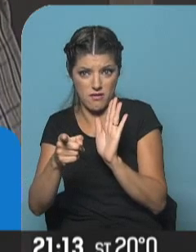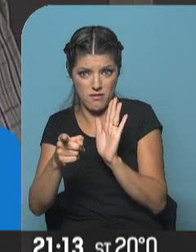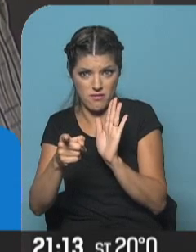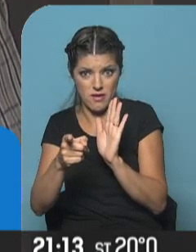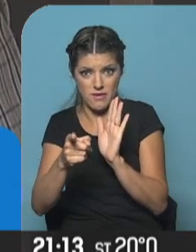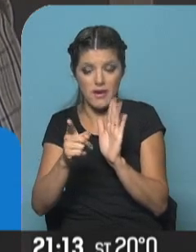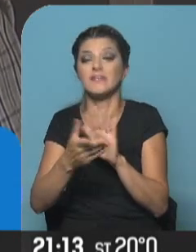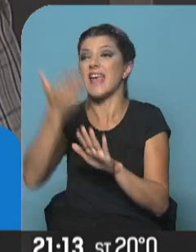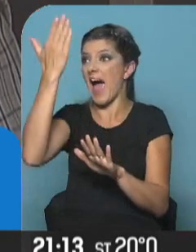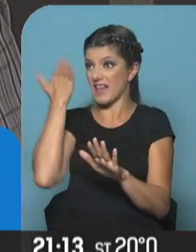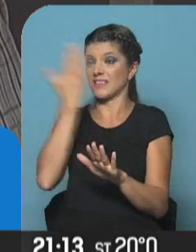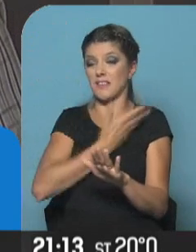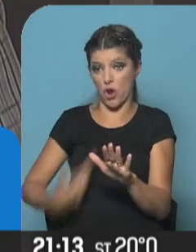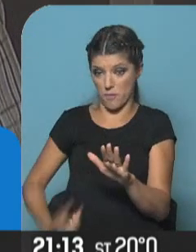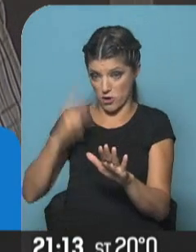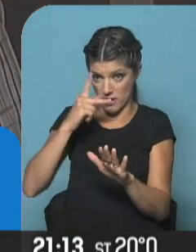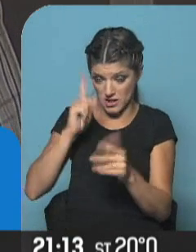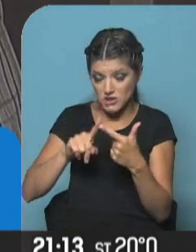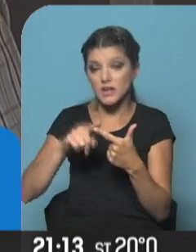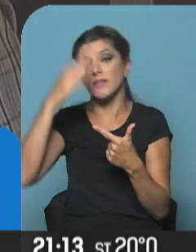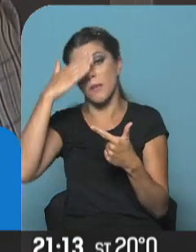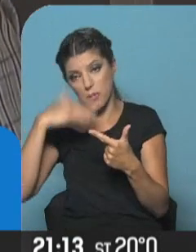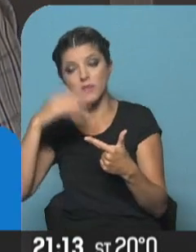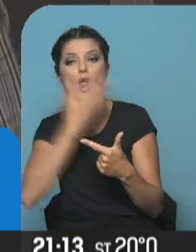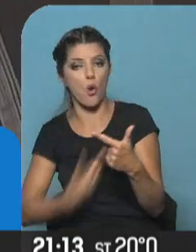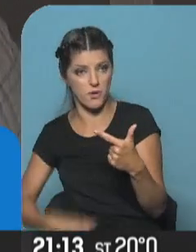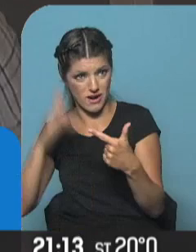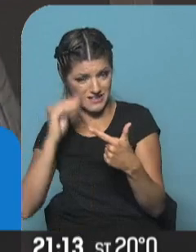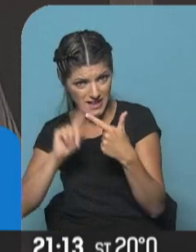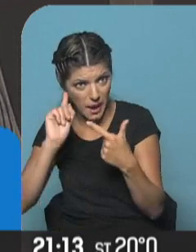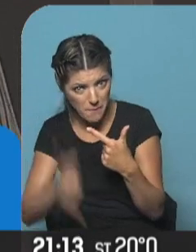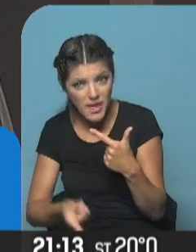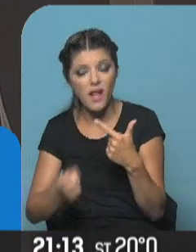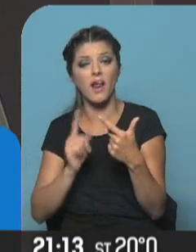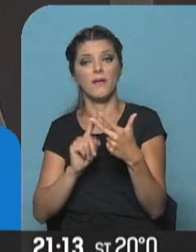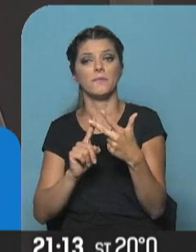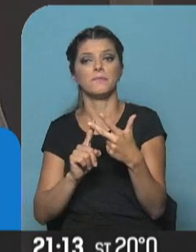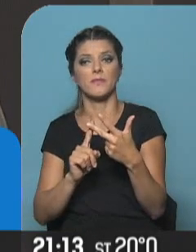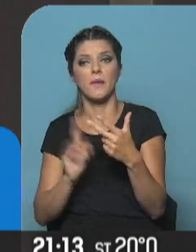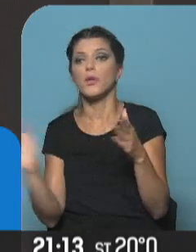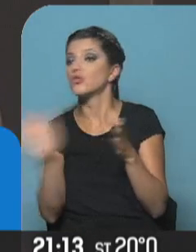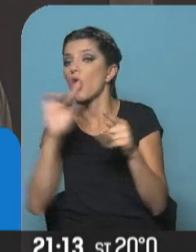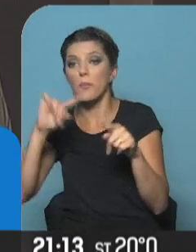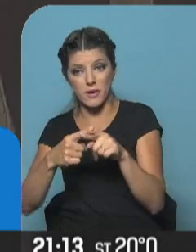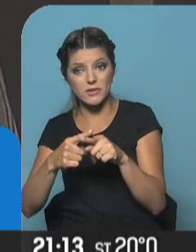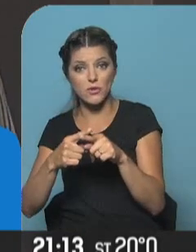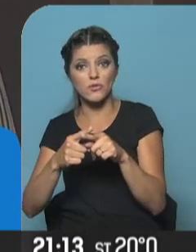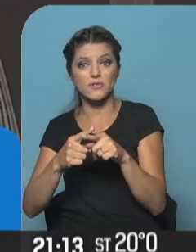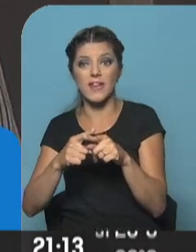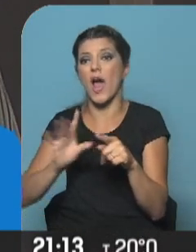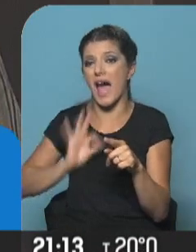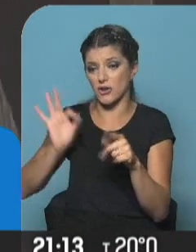Néstor Kirchner, después desafortunadamente también de Cristina Kirchner, sino además del conjunto de funcionarios que los acompañaron a lo largo del